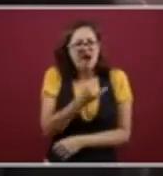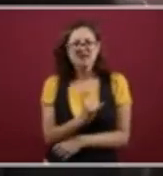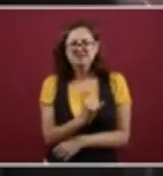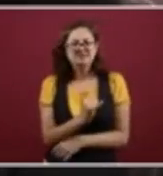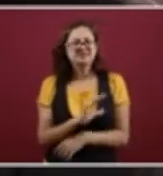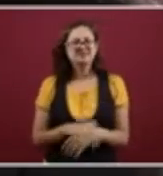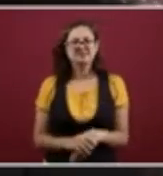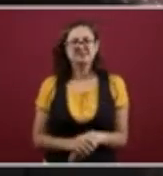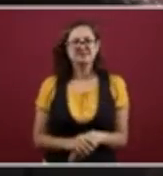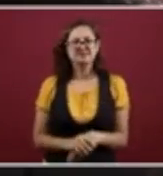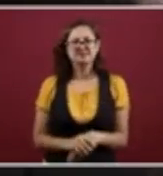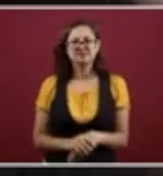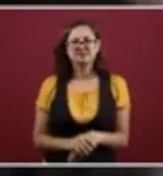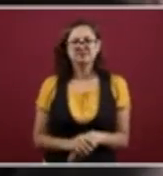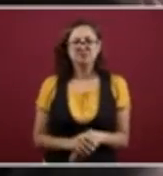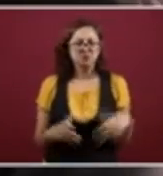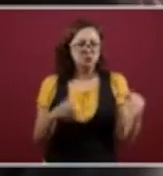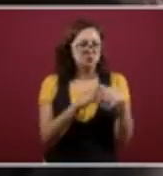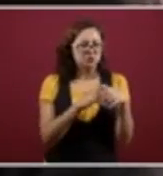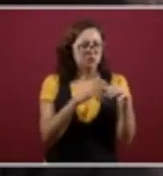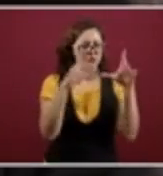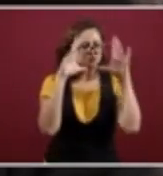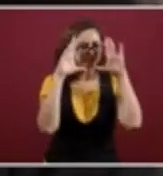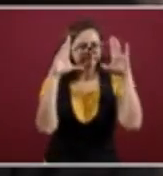puro conservadurismo.